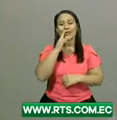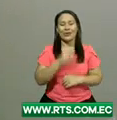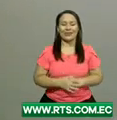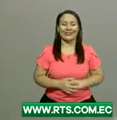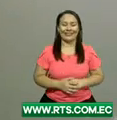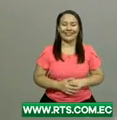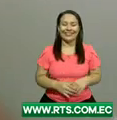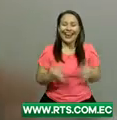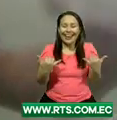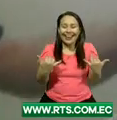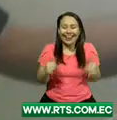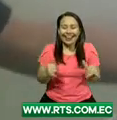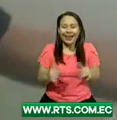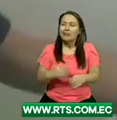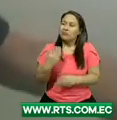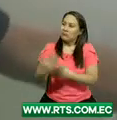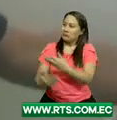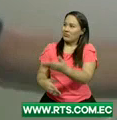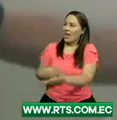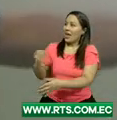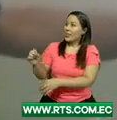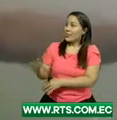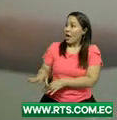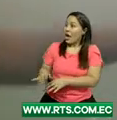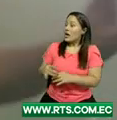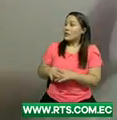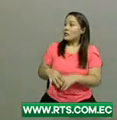que antes lo dejamos